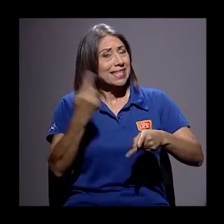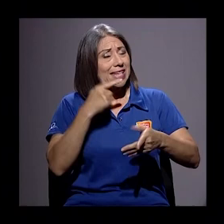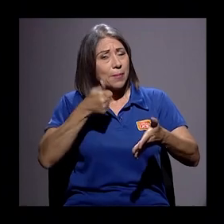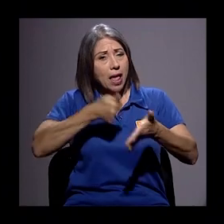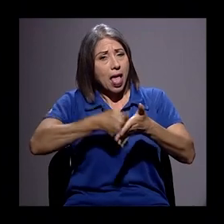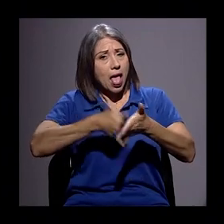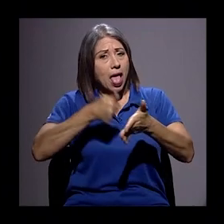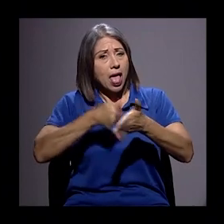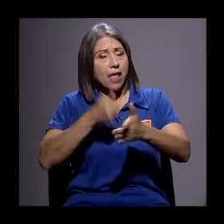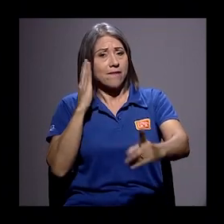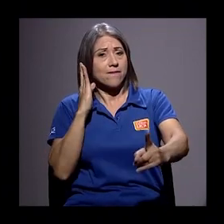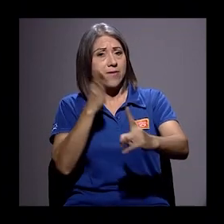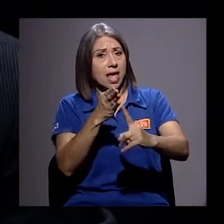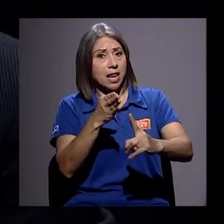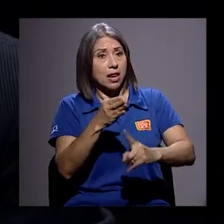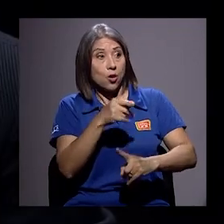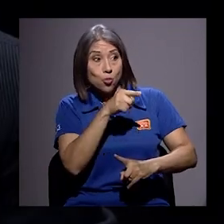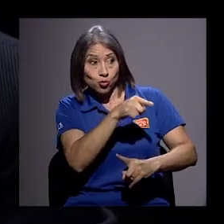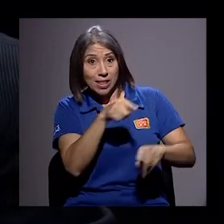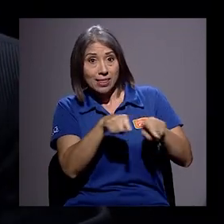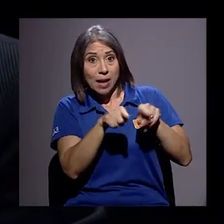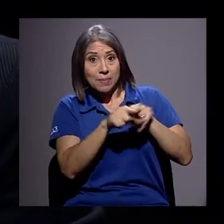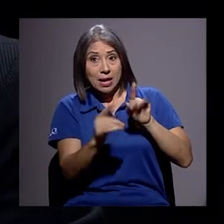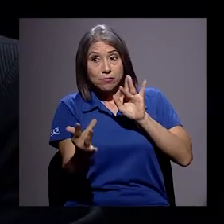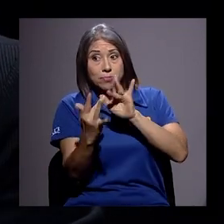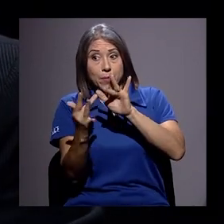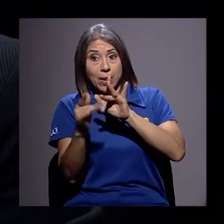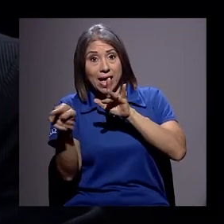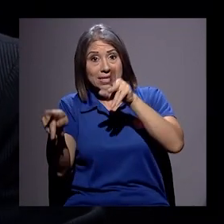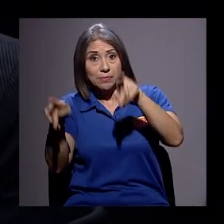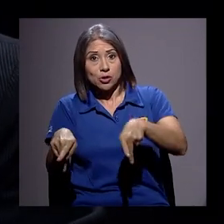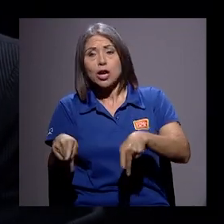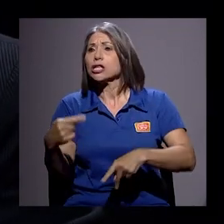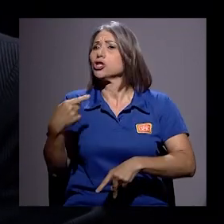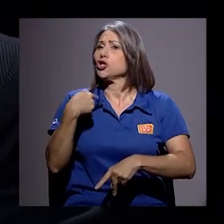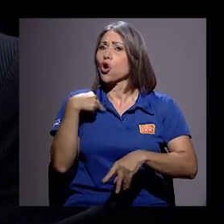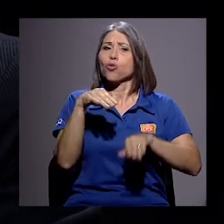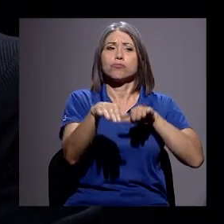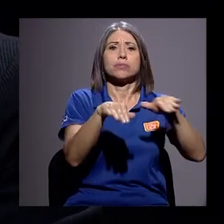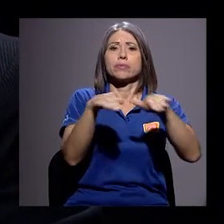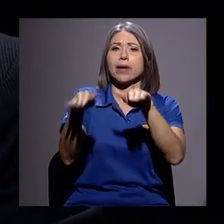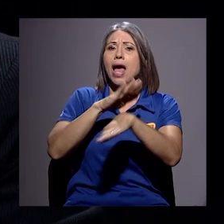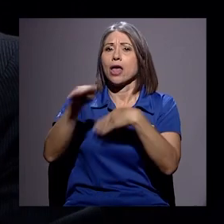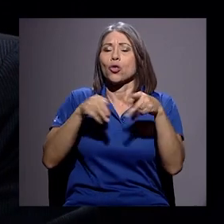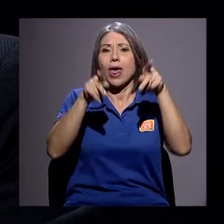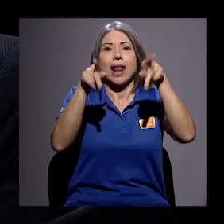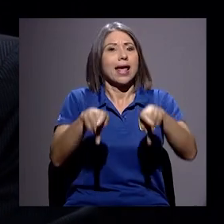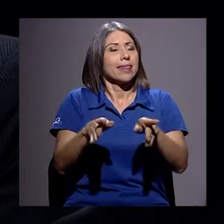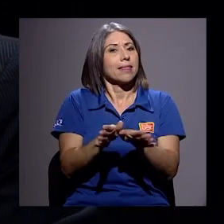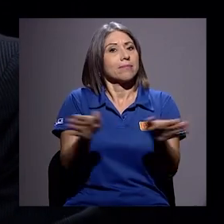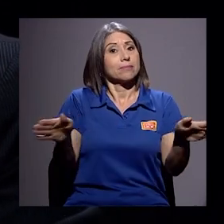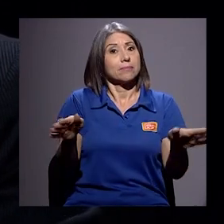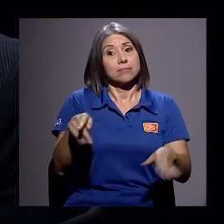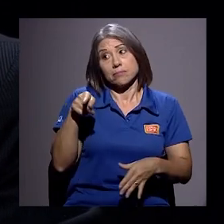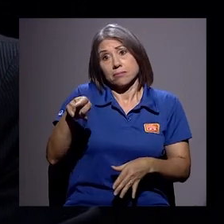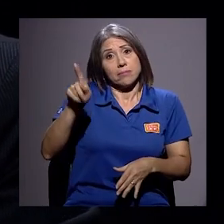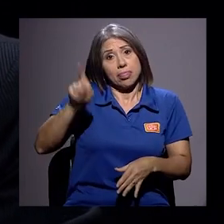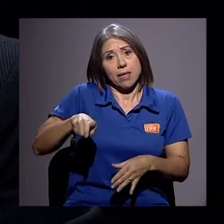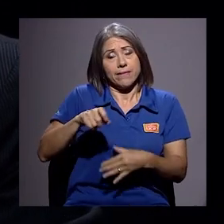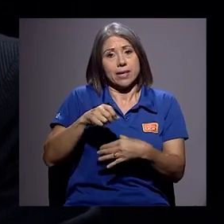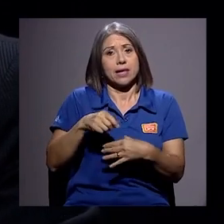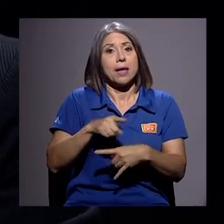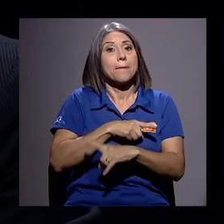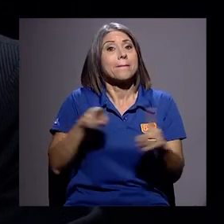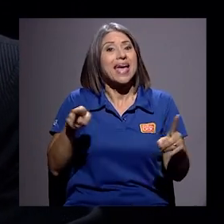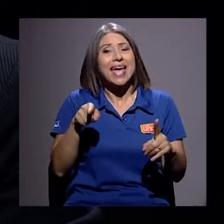usted les estaría tocando la puerta a estas personas yo le voy a tocar la puerta a toda la gente verdad porque es al parte de la tarea de que tocarle la puerta a toda la gente pero el